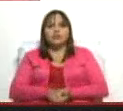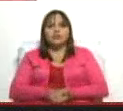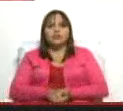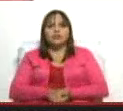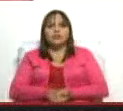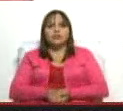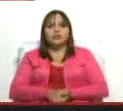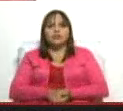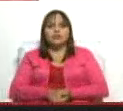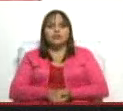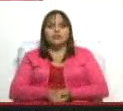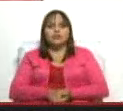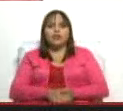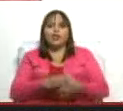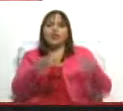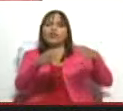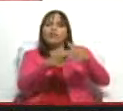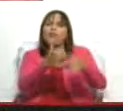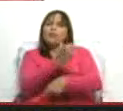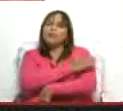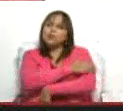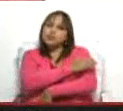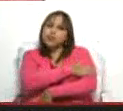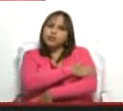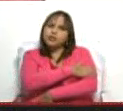Sectores de oposición